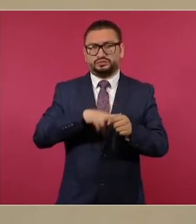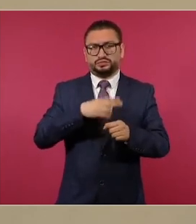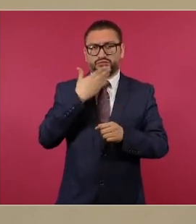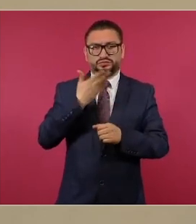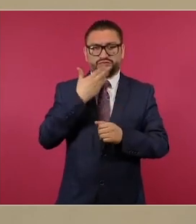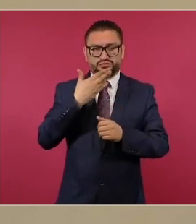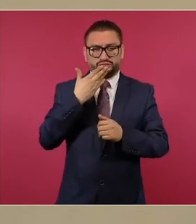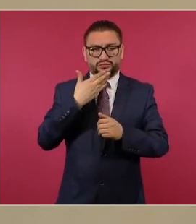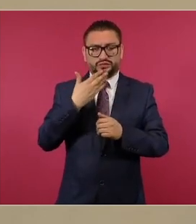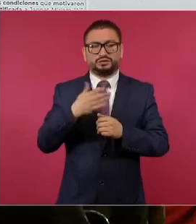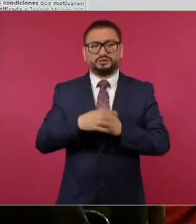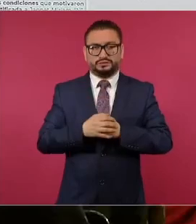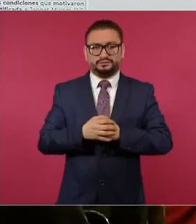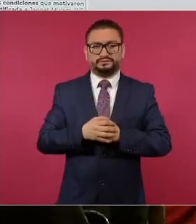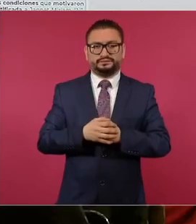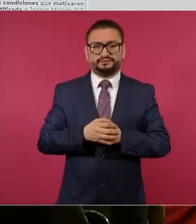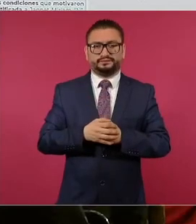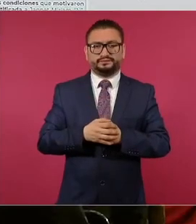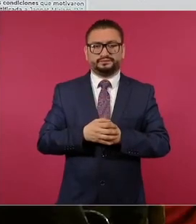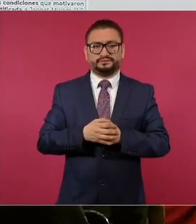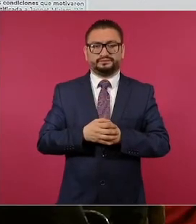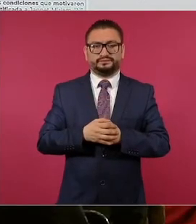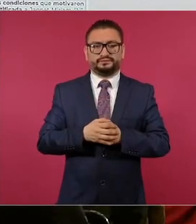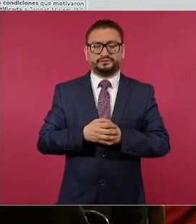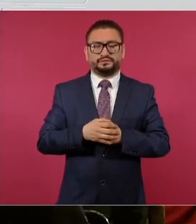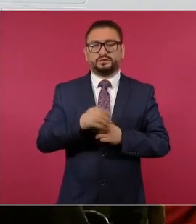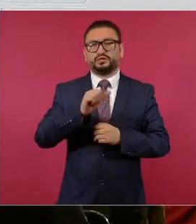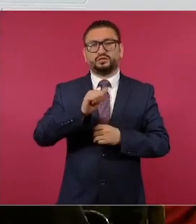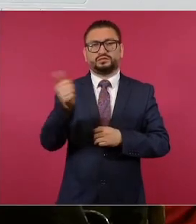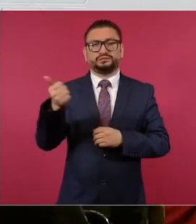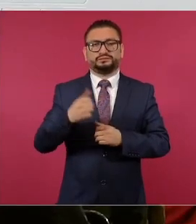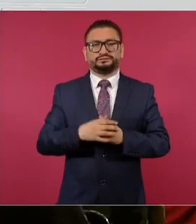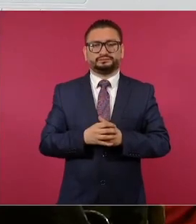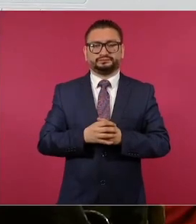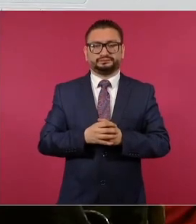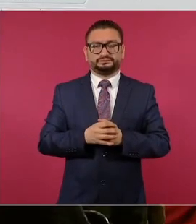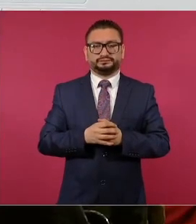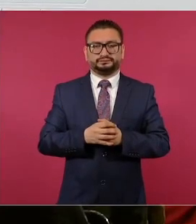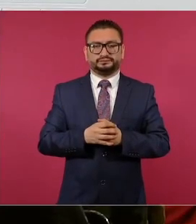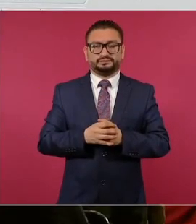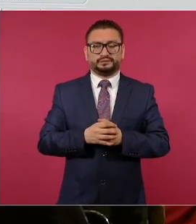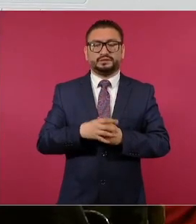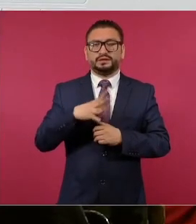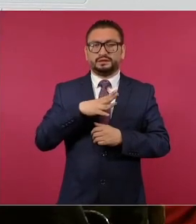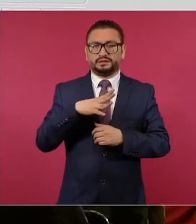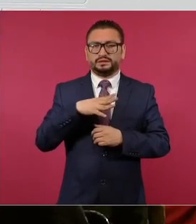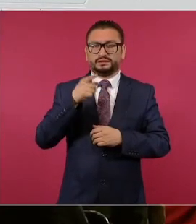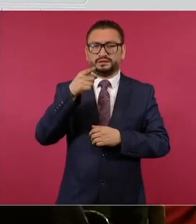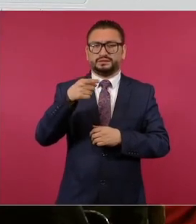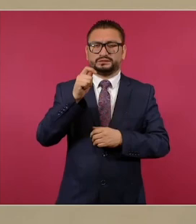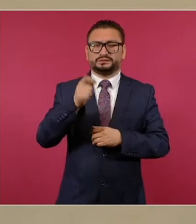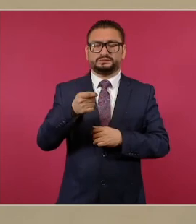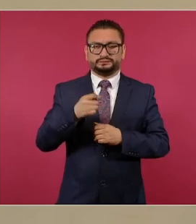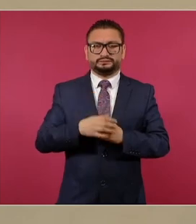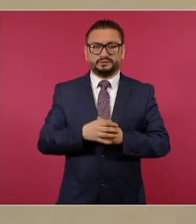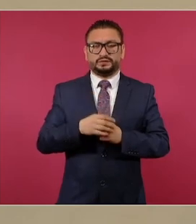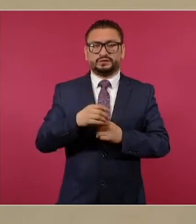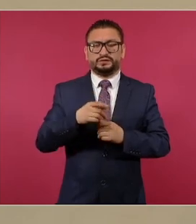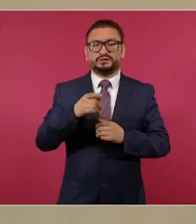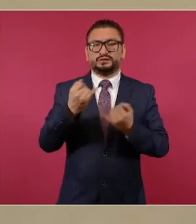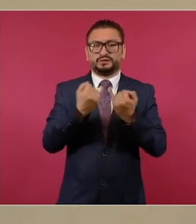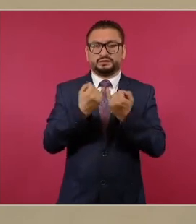de familia de la procesada. ¿Qué sigue? Tenemos también este caso de la